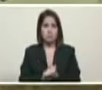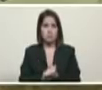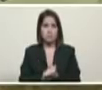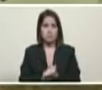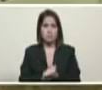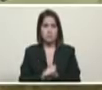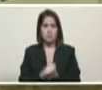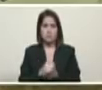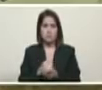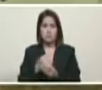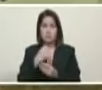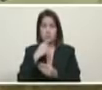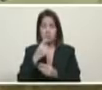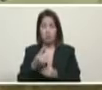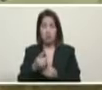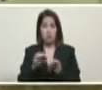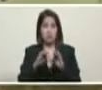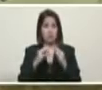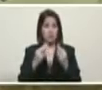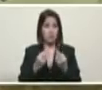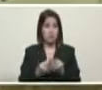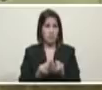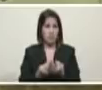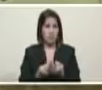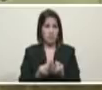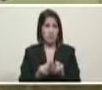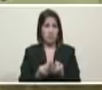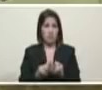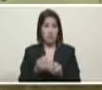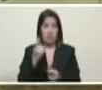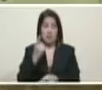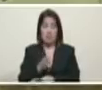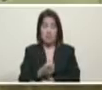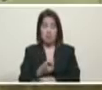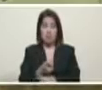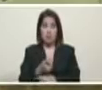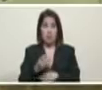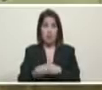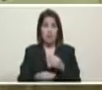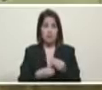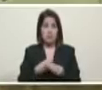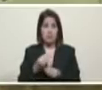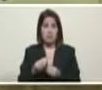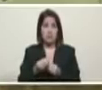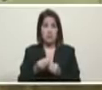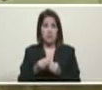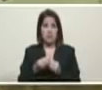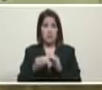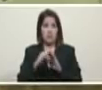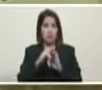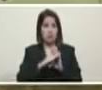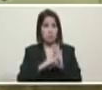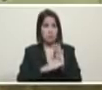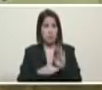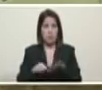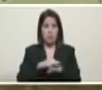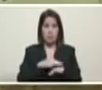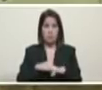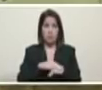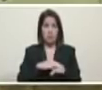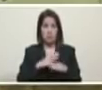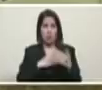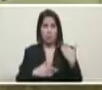Yo le he dicho a la familia algo que tengo que cumplir, compañero de mi equipo, ministro de la